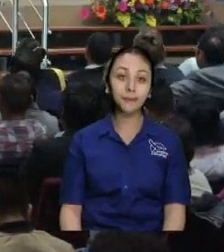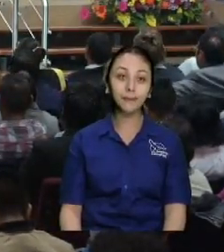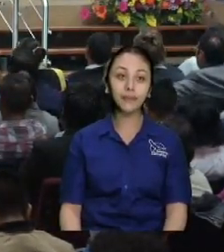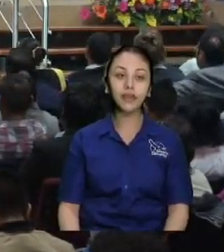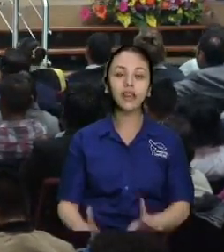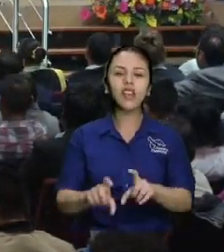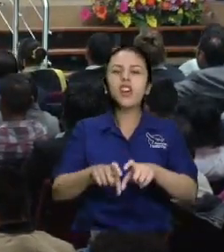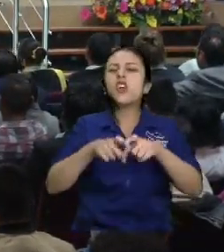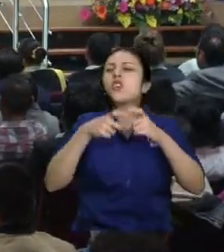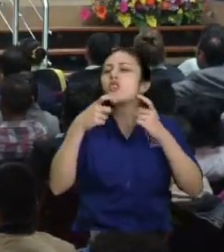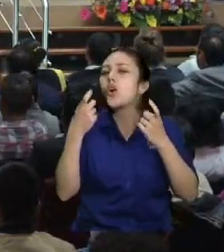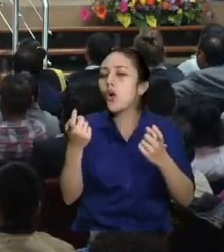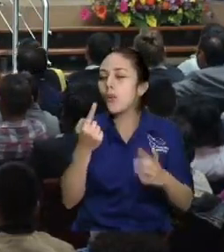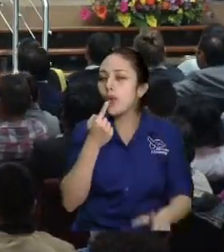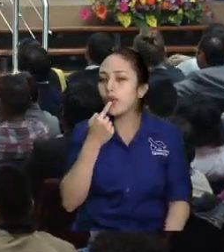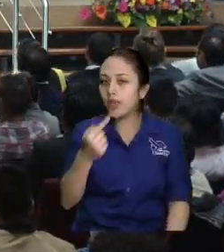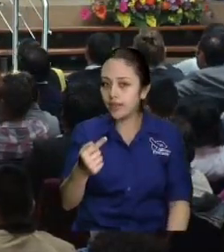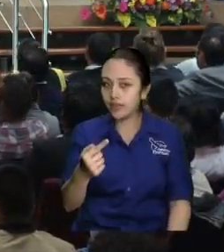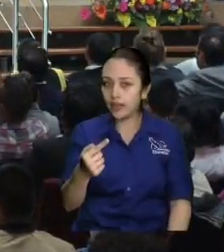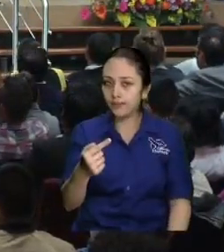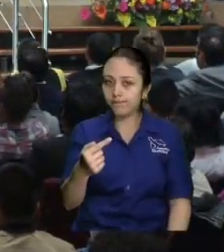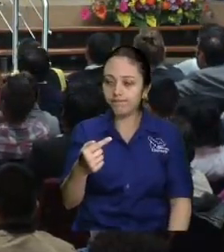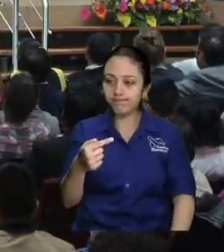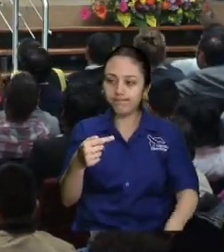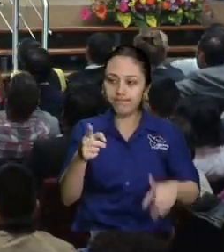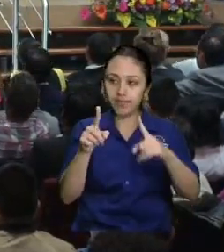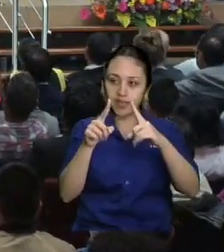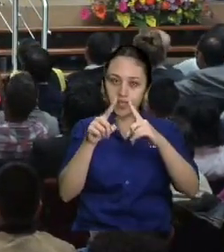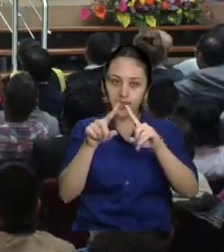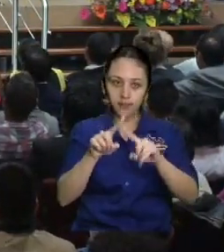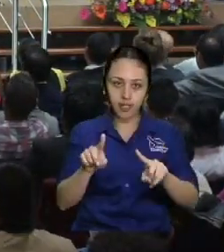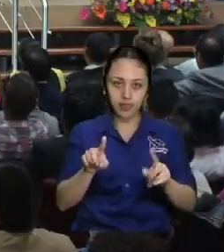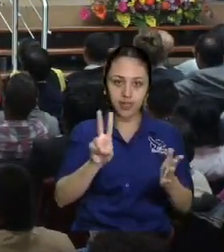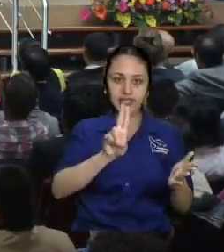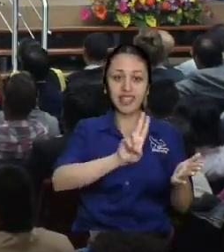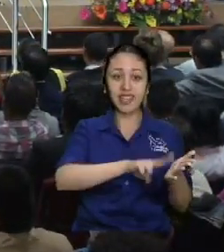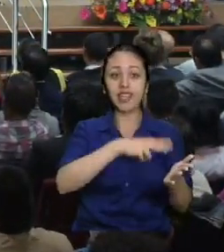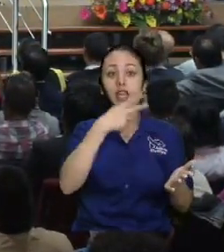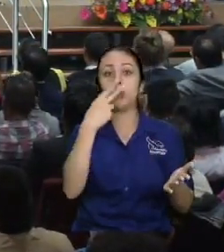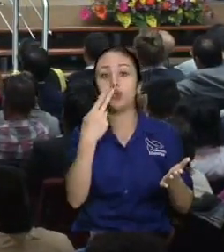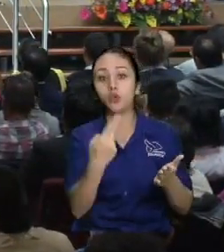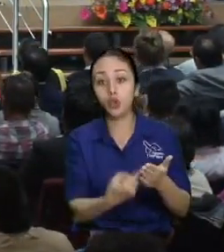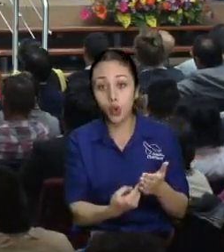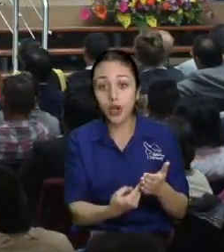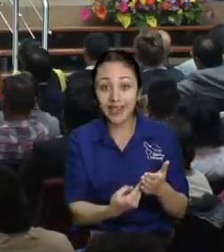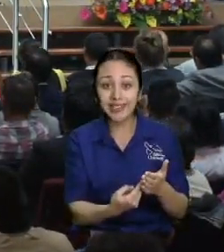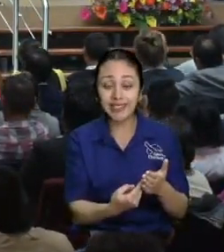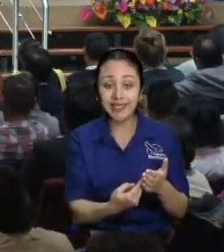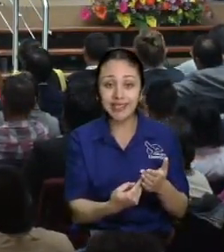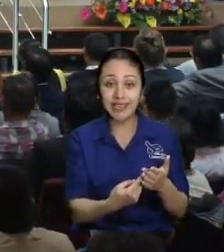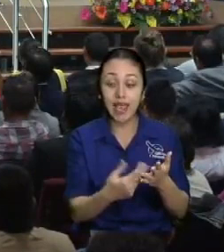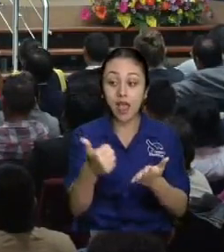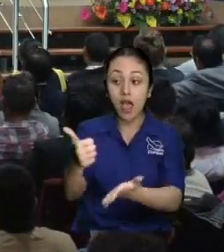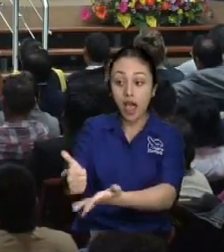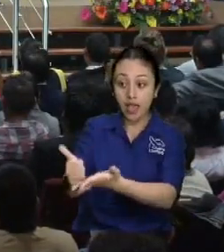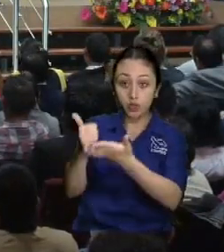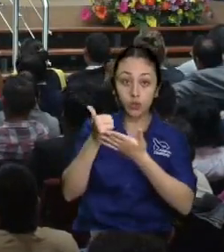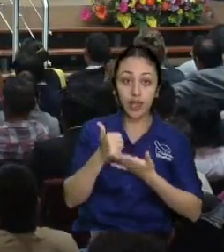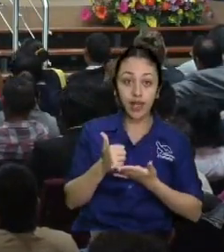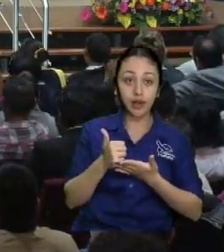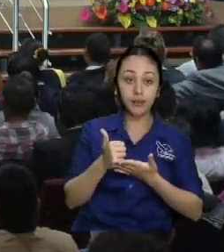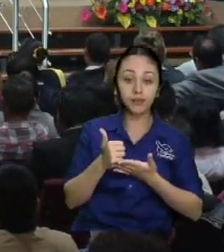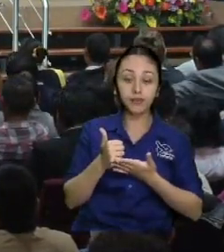¿cómo dice diferentes versiones que nos vienen a ayudar a que hay que allanar eso